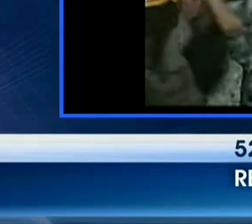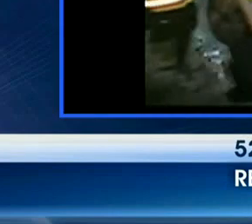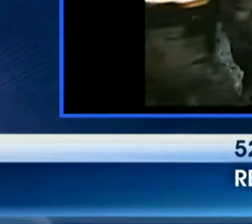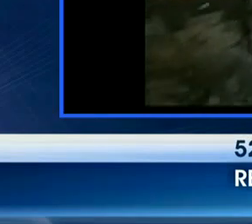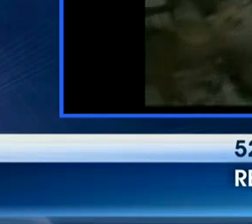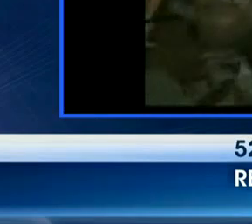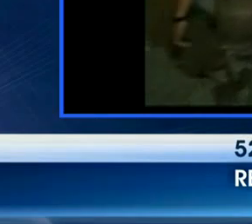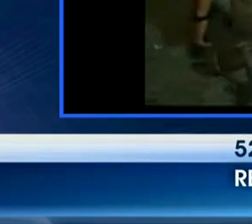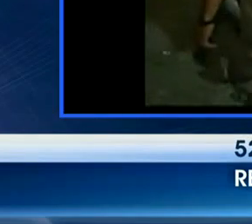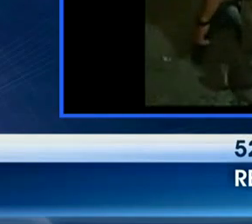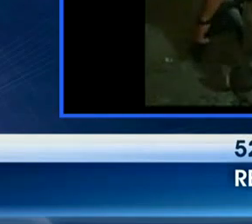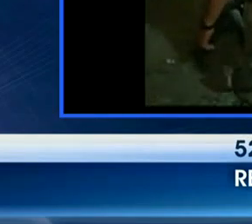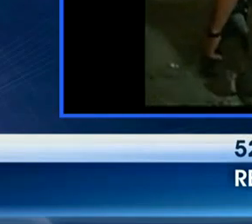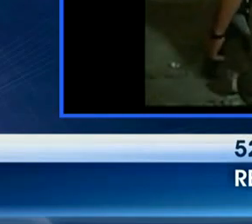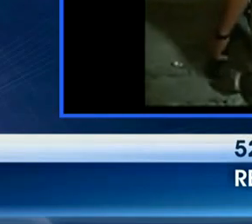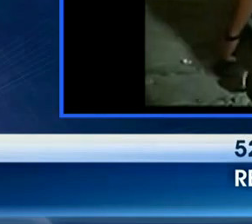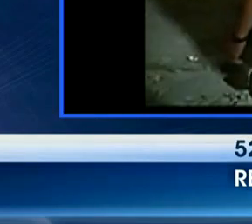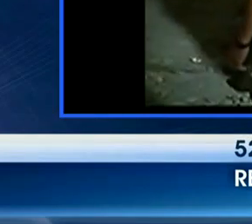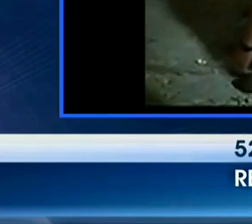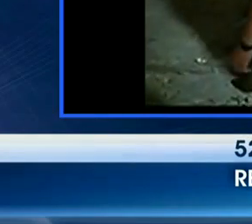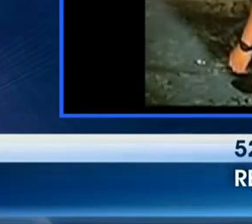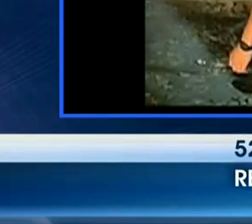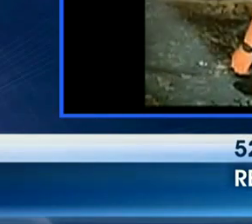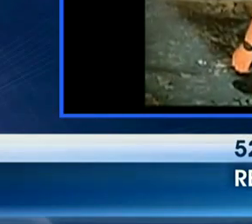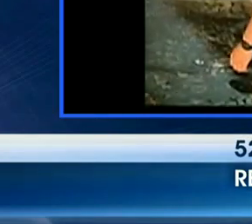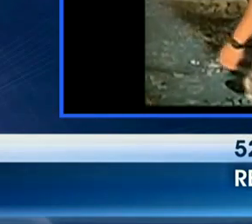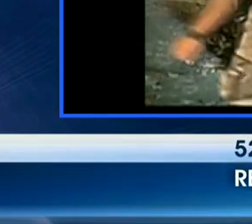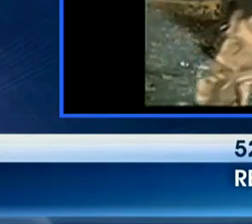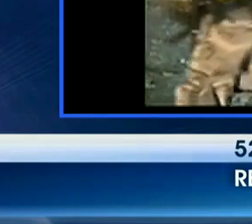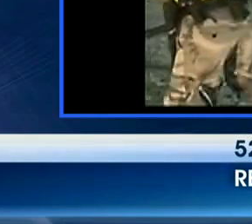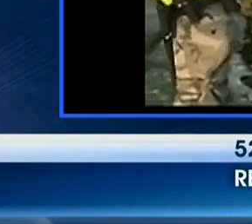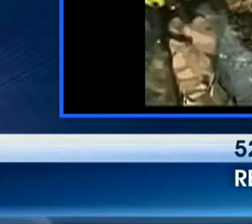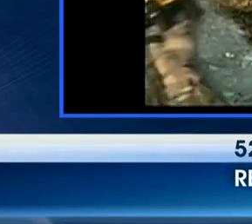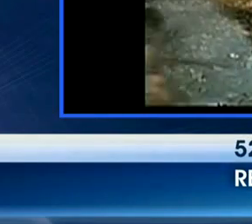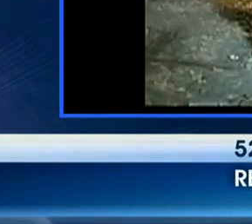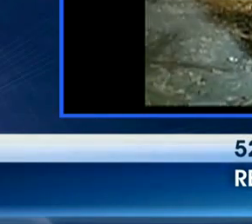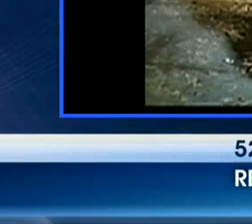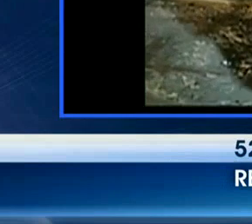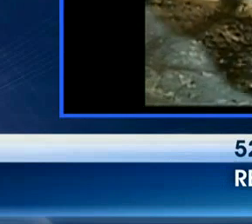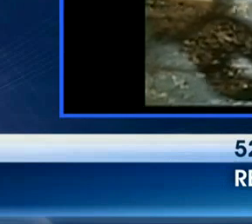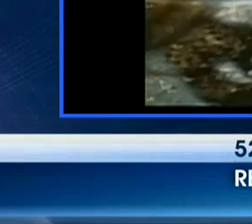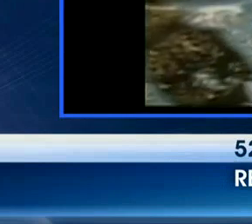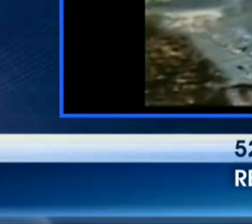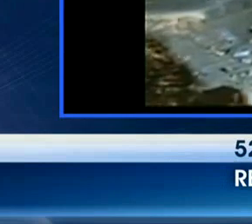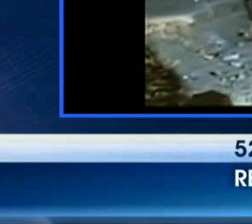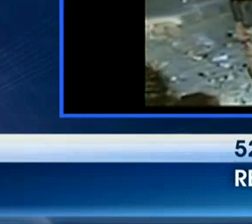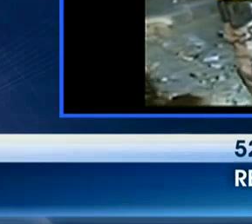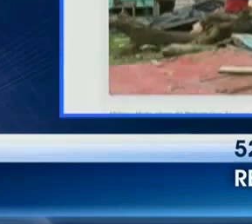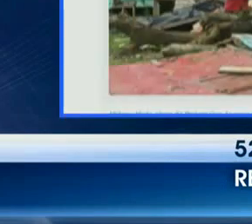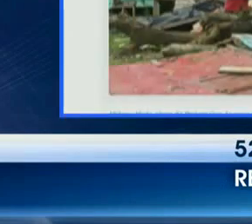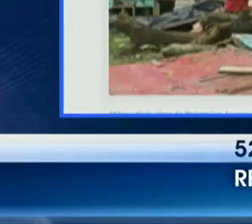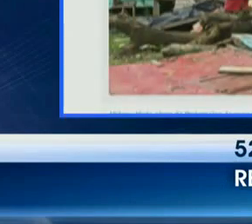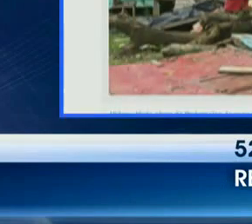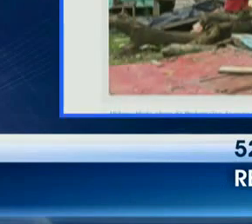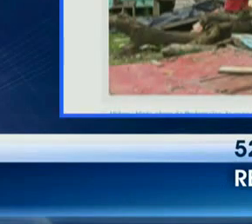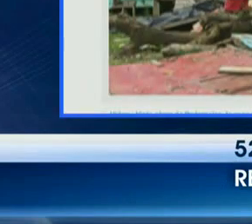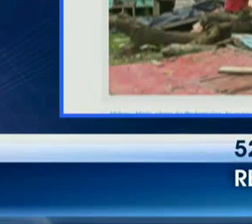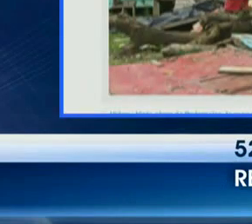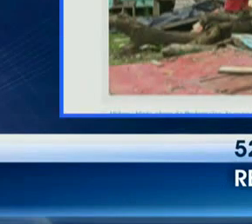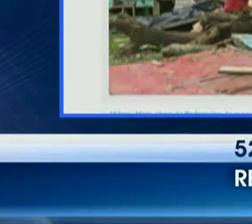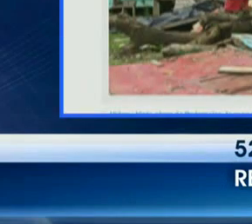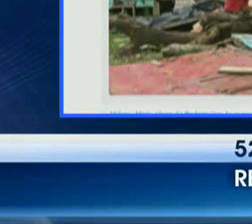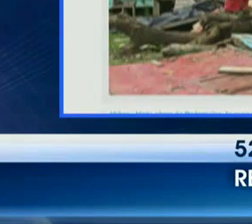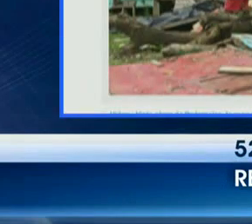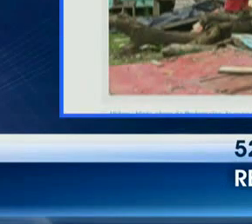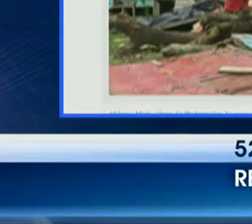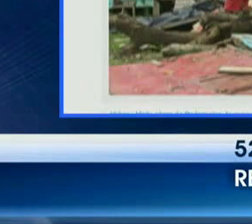algunos imperceptibles, personalmente digo, no lo he sentido. Pero muchos lo han sentido y ha sido, ahí está Marquitos,